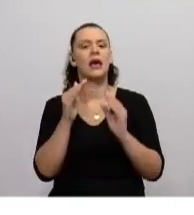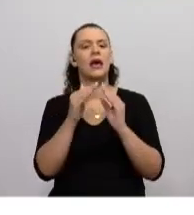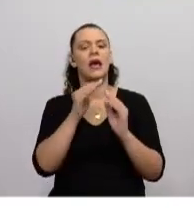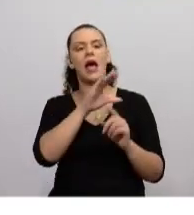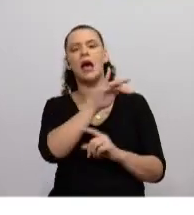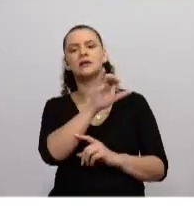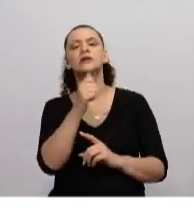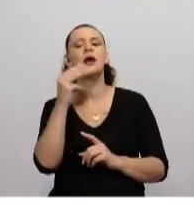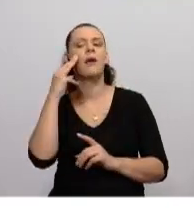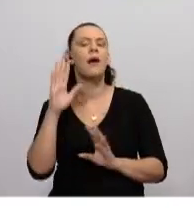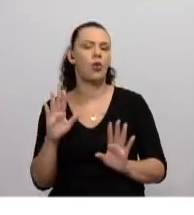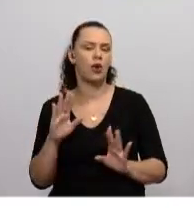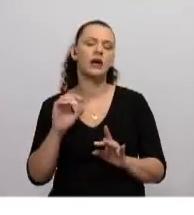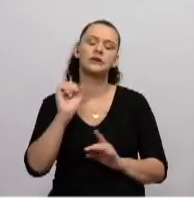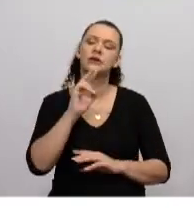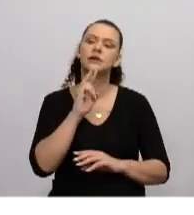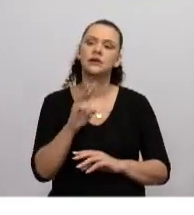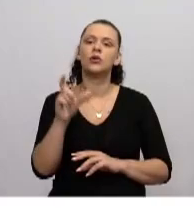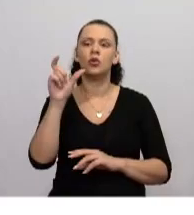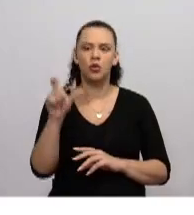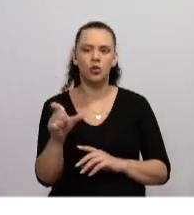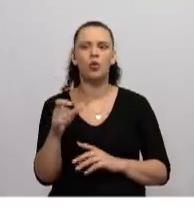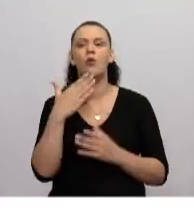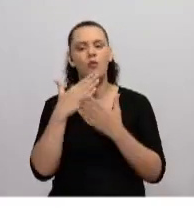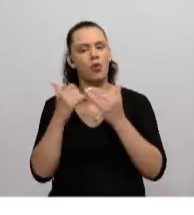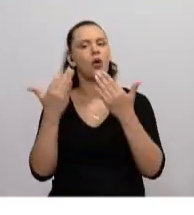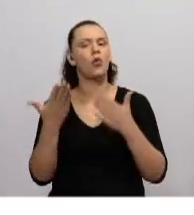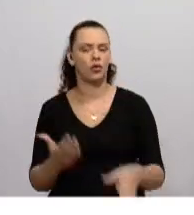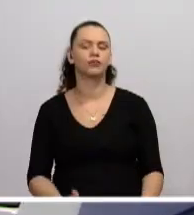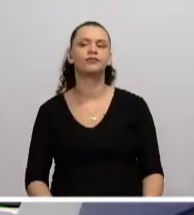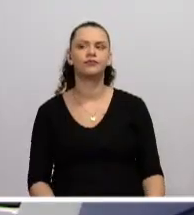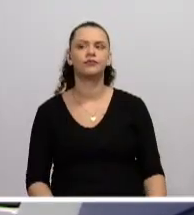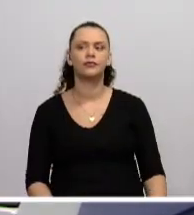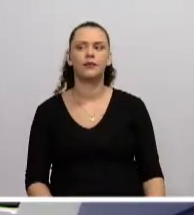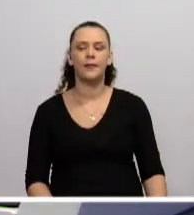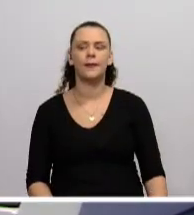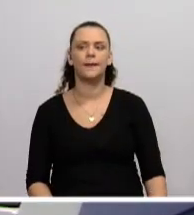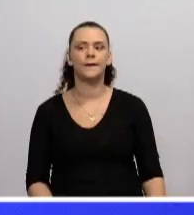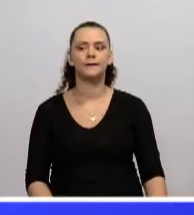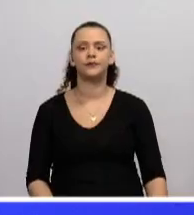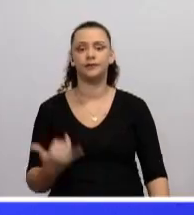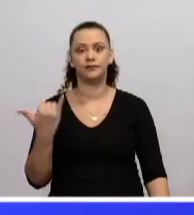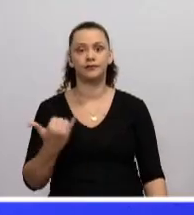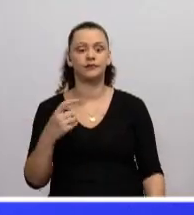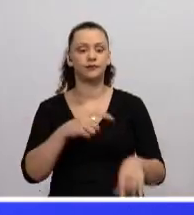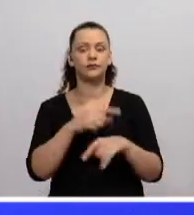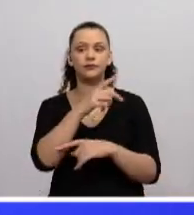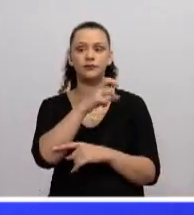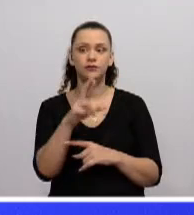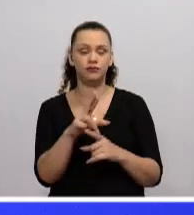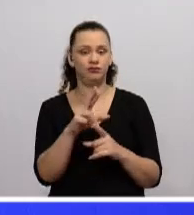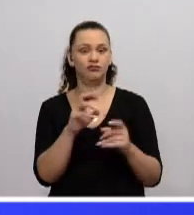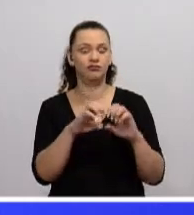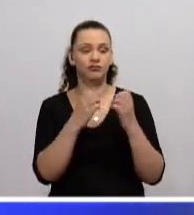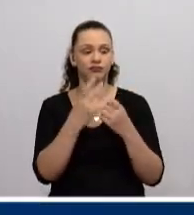que ya ha madurado Lo que sí es cierto es que es un palo de jugador a ver en este momento de la selección y también yendo a la retrospectiva